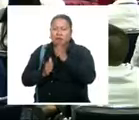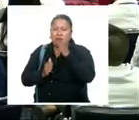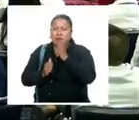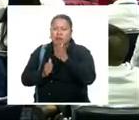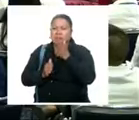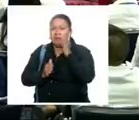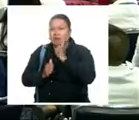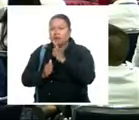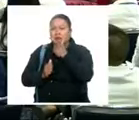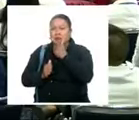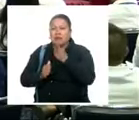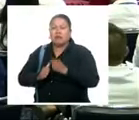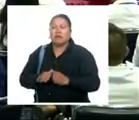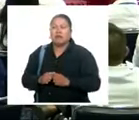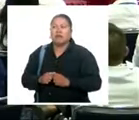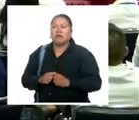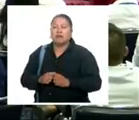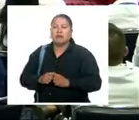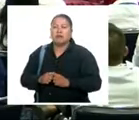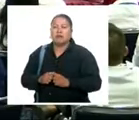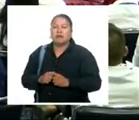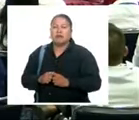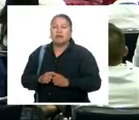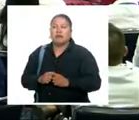un hombre.